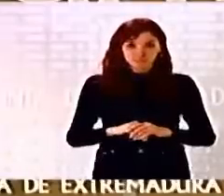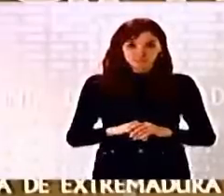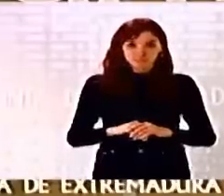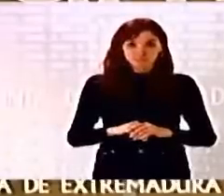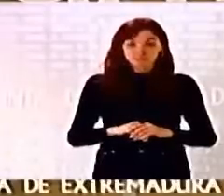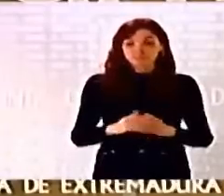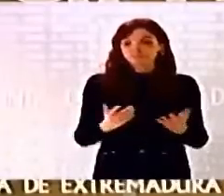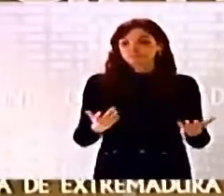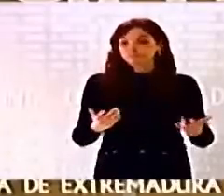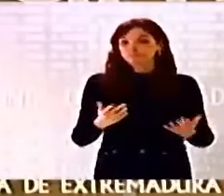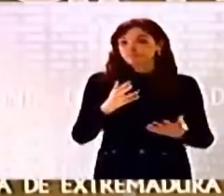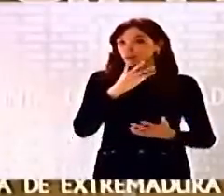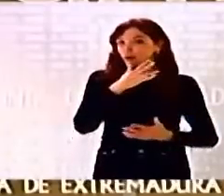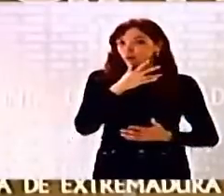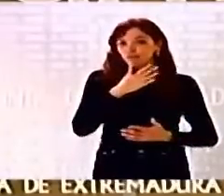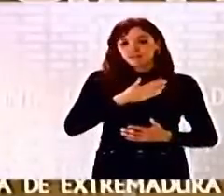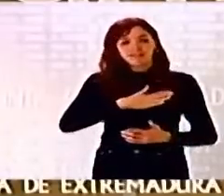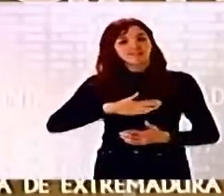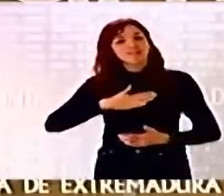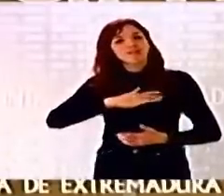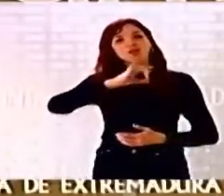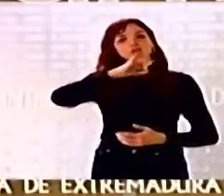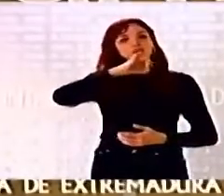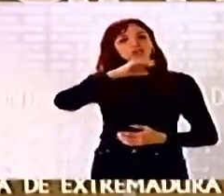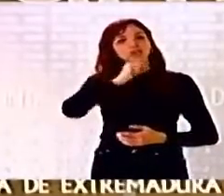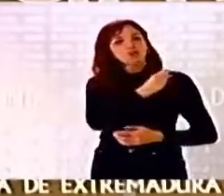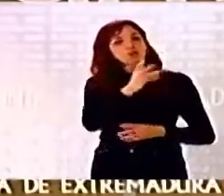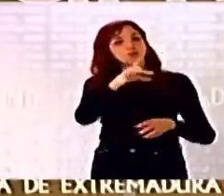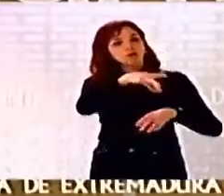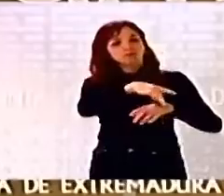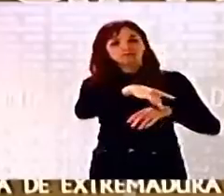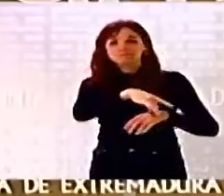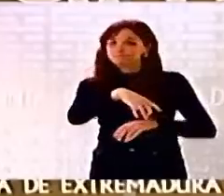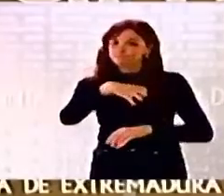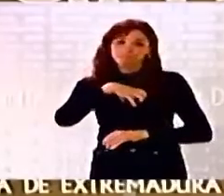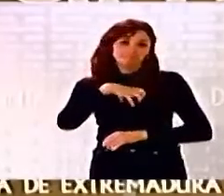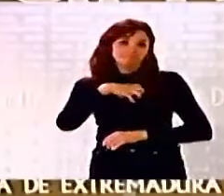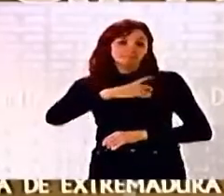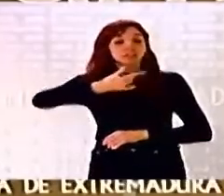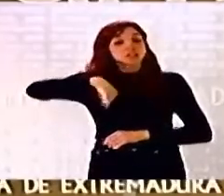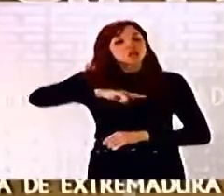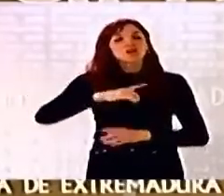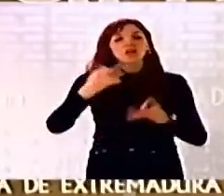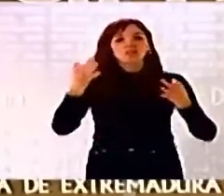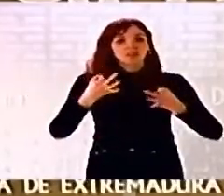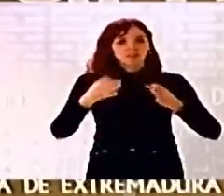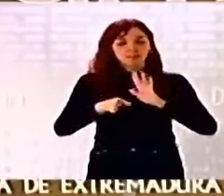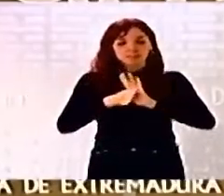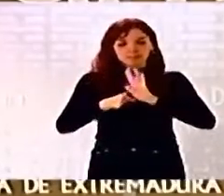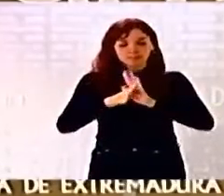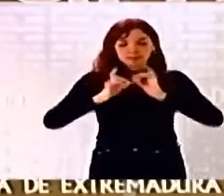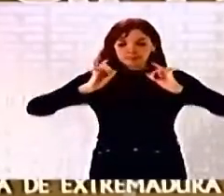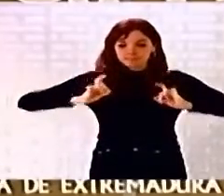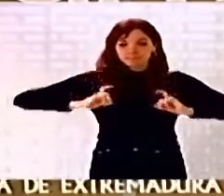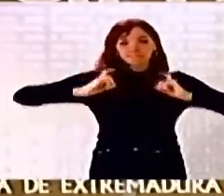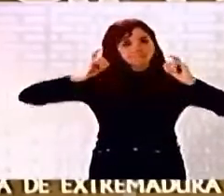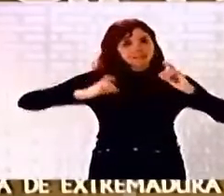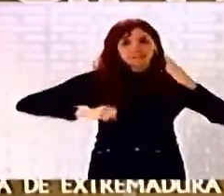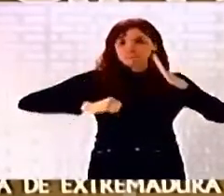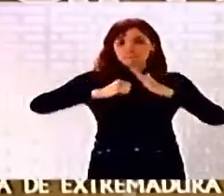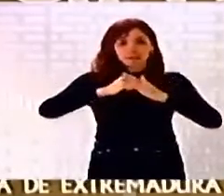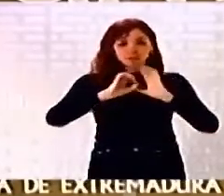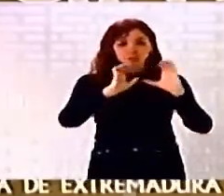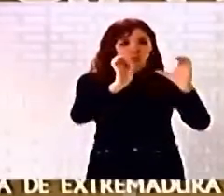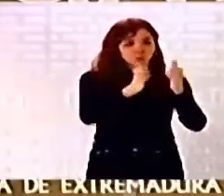En ningún caso nos pueden satisfacer estas cifras y tenemos que seguir haciendo todos los esfuerzos del mundo,